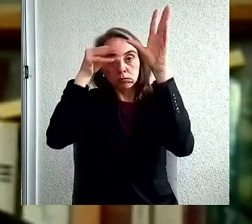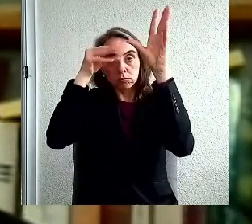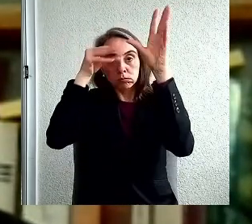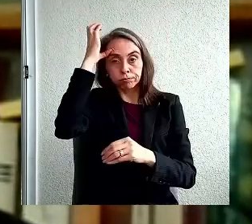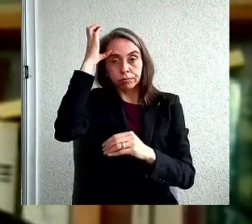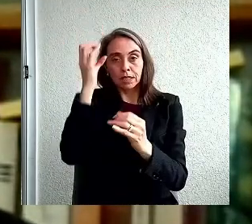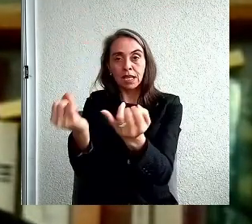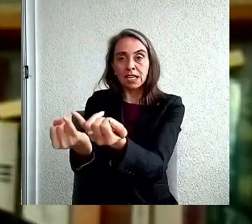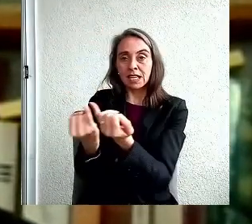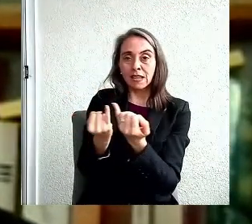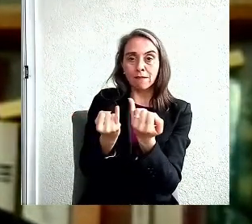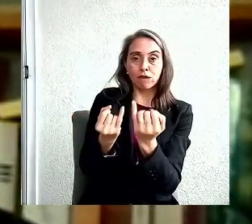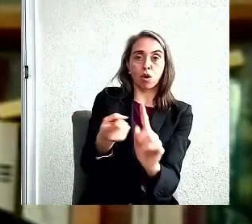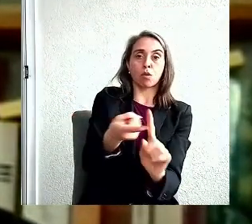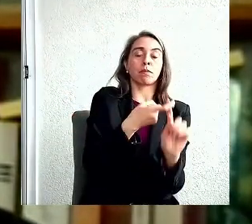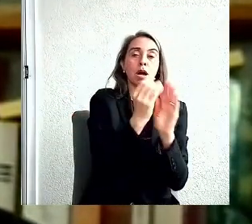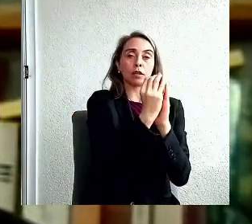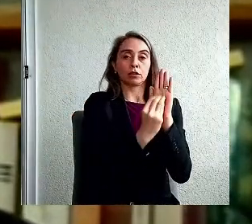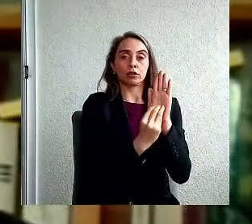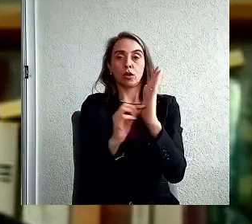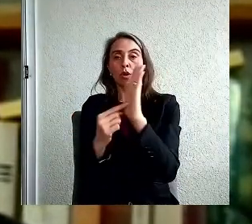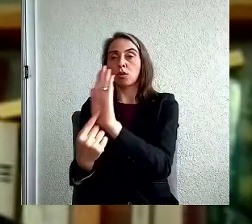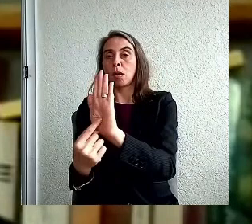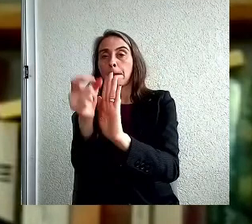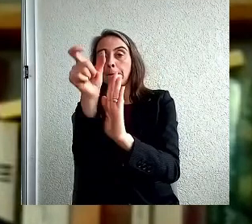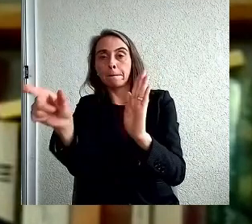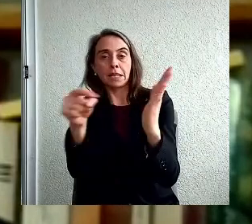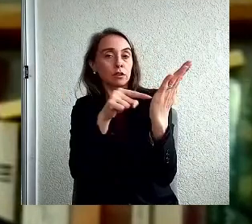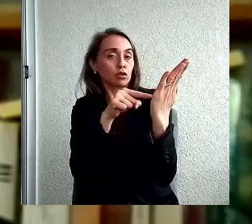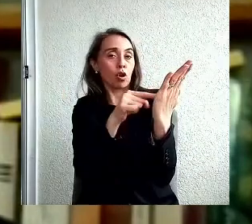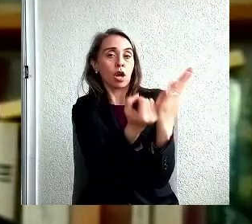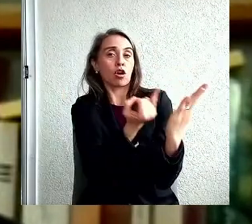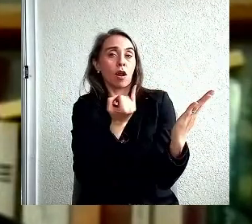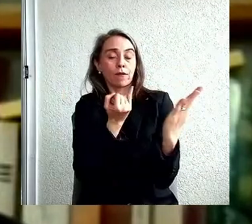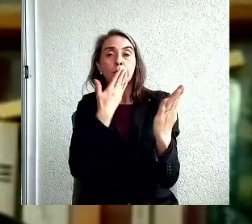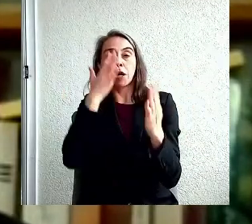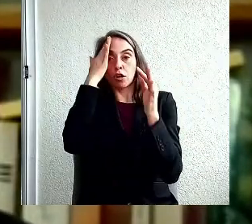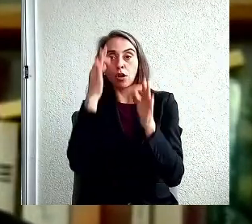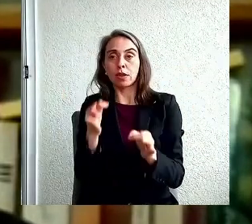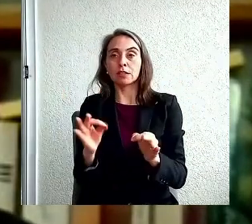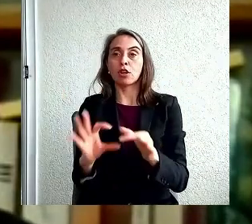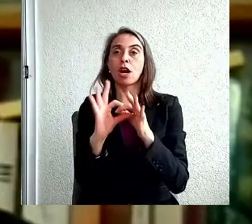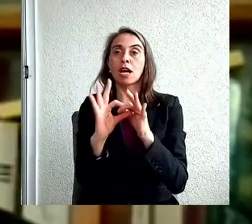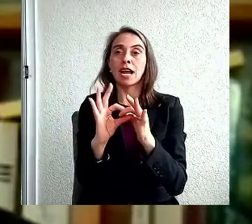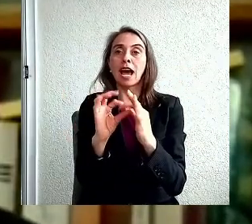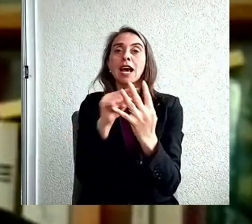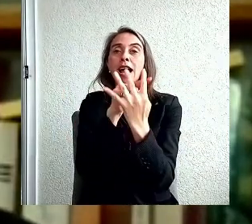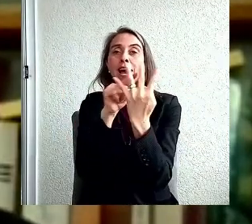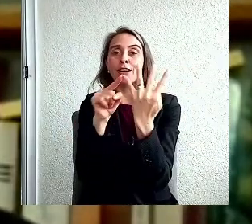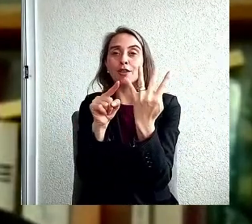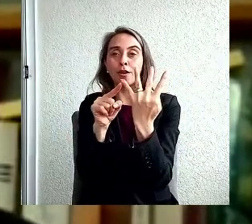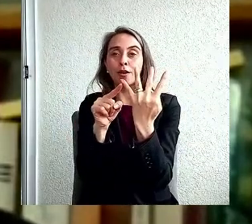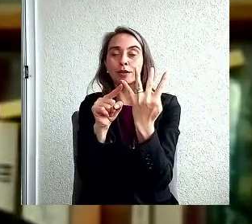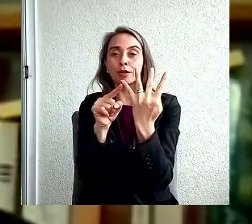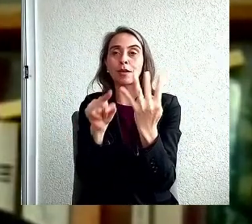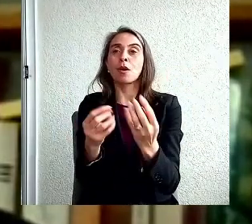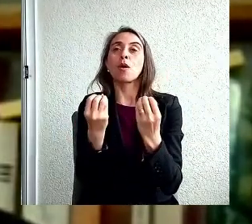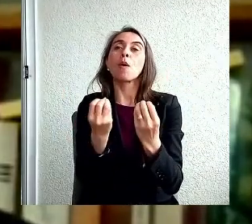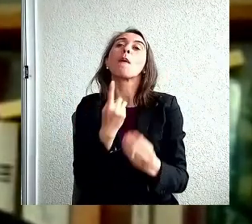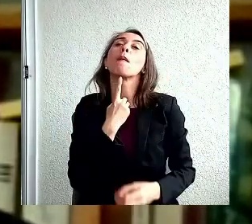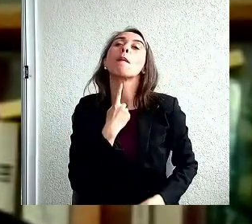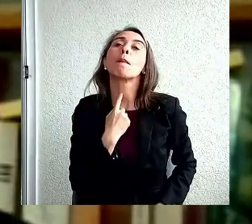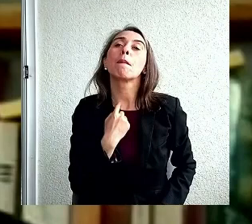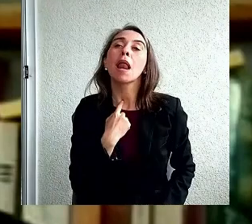con sus datos y con eso tengo que agradecerles a todos ustedes. Ha sido un gran placer para mí escuchar